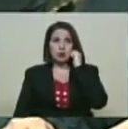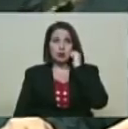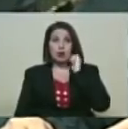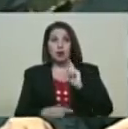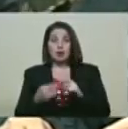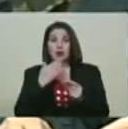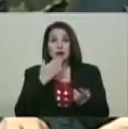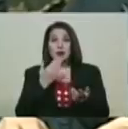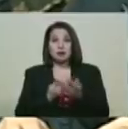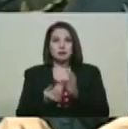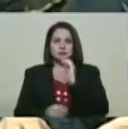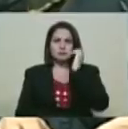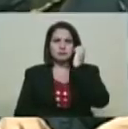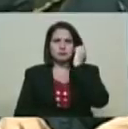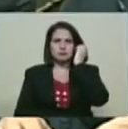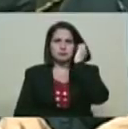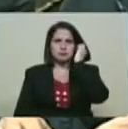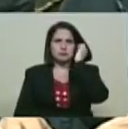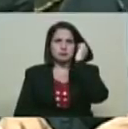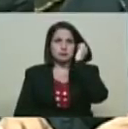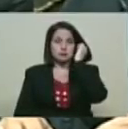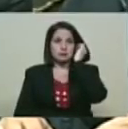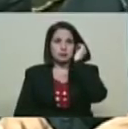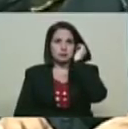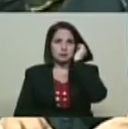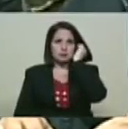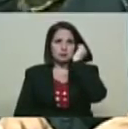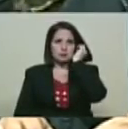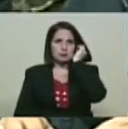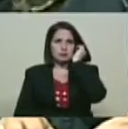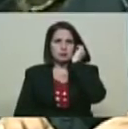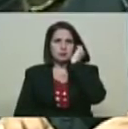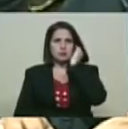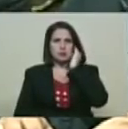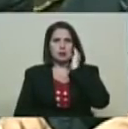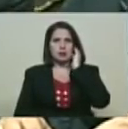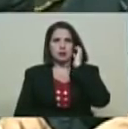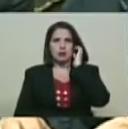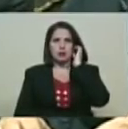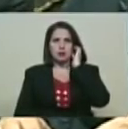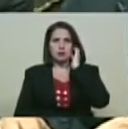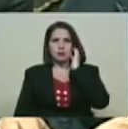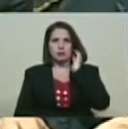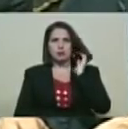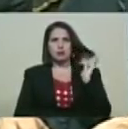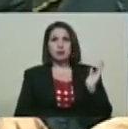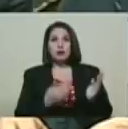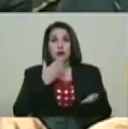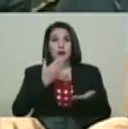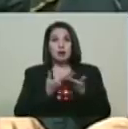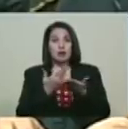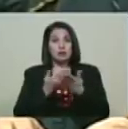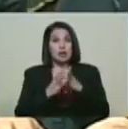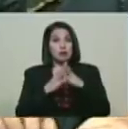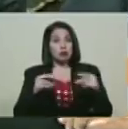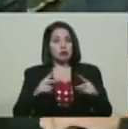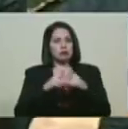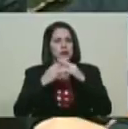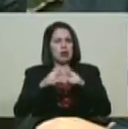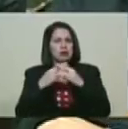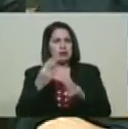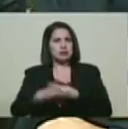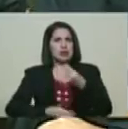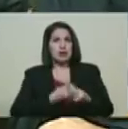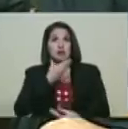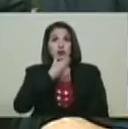gobernador de Miranda, en nombre de todos los gobernadores, le damos las gracias porque es parte de los acuerdos del taller que se hizo durante el mes de diciembre